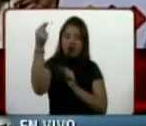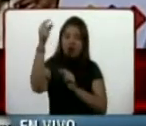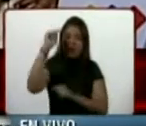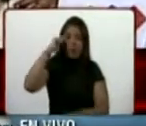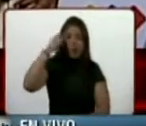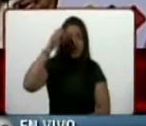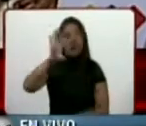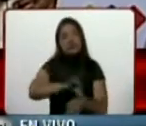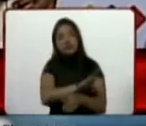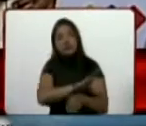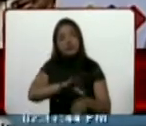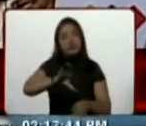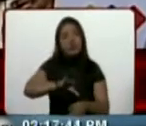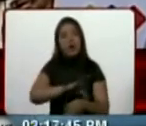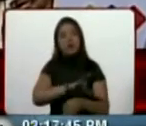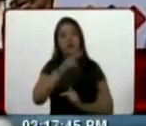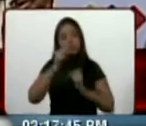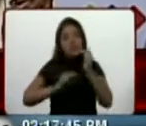canto, con su obra.